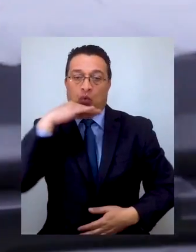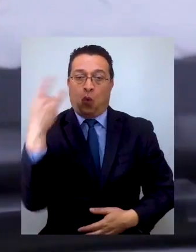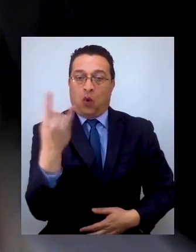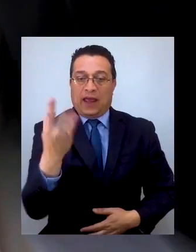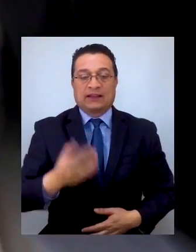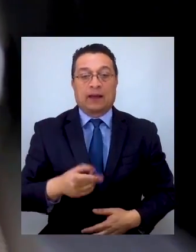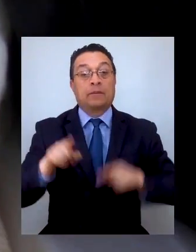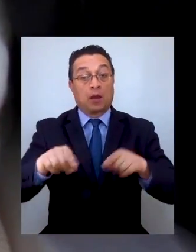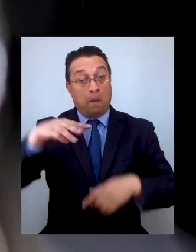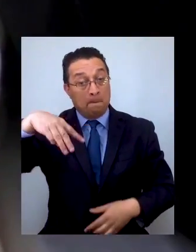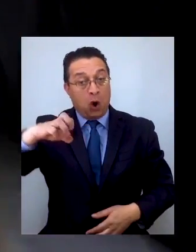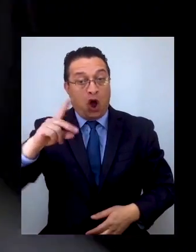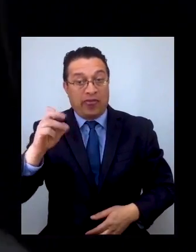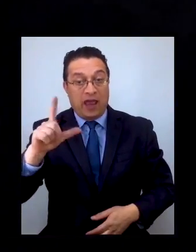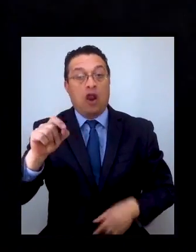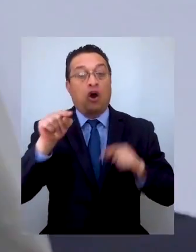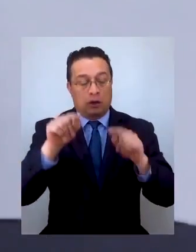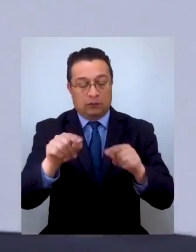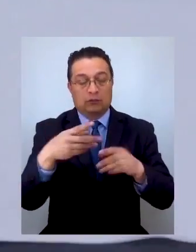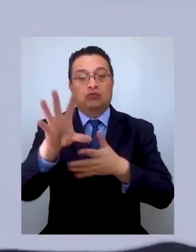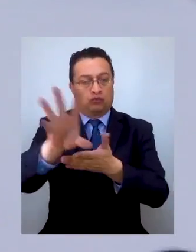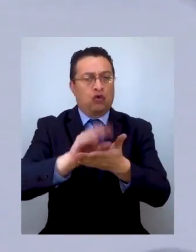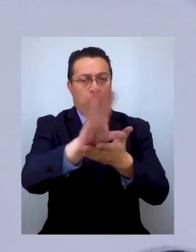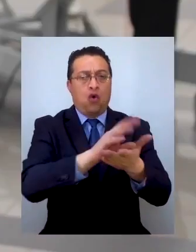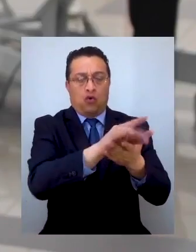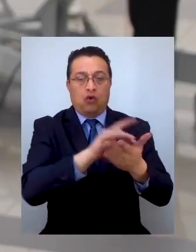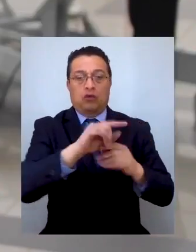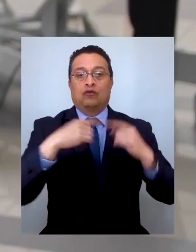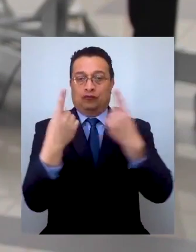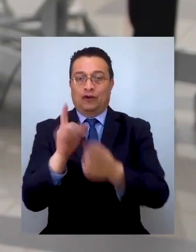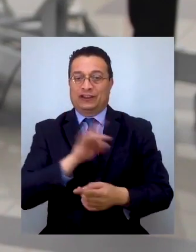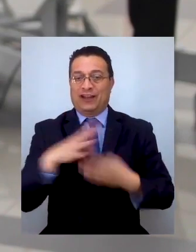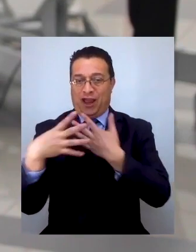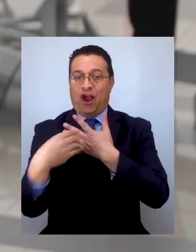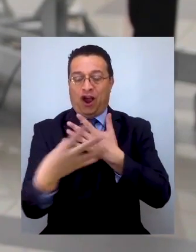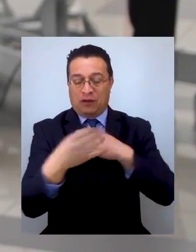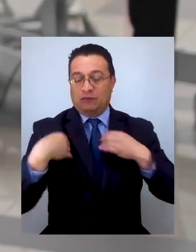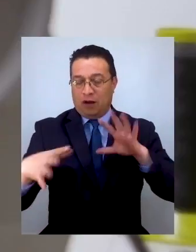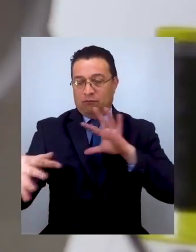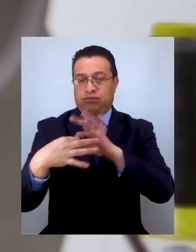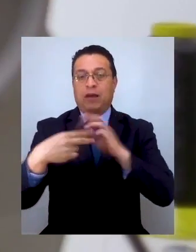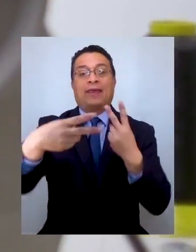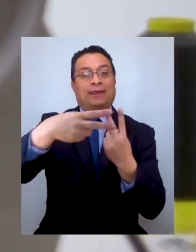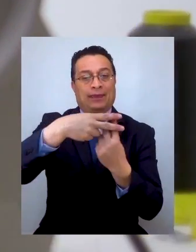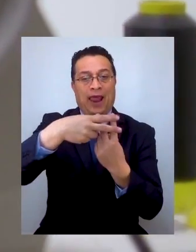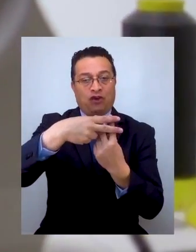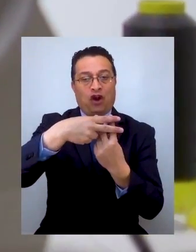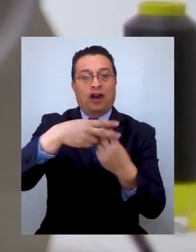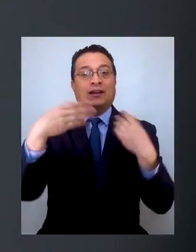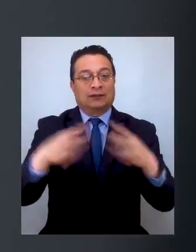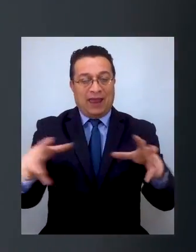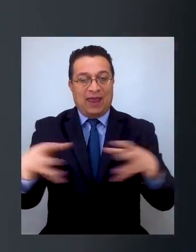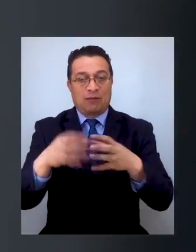servicio de urgencia. Estos modelos fueron replicados en varios centros de salud del país e incluso creamos una alianza con Teletón,